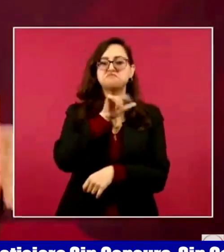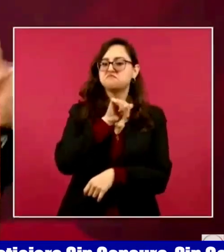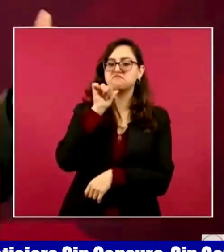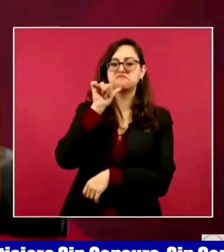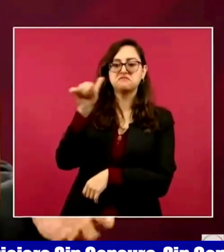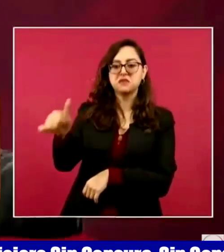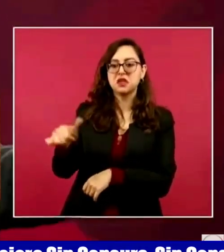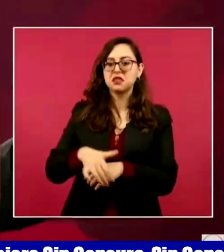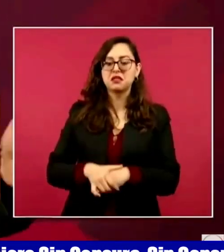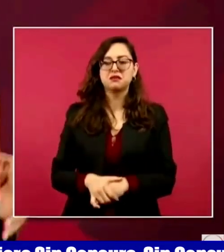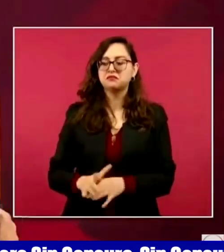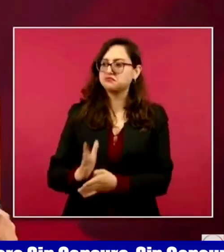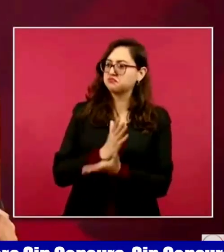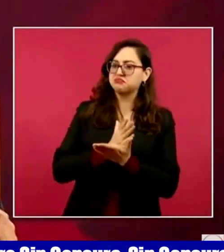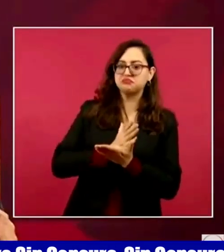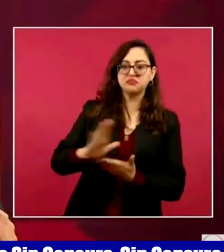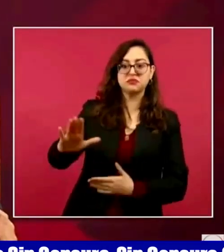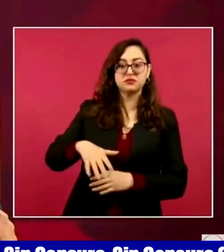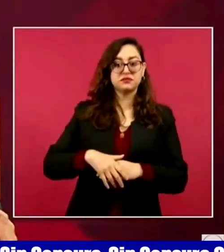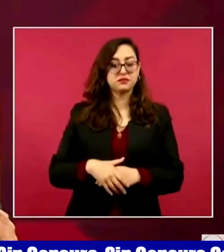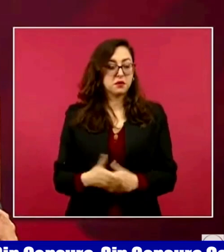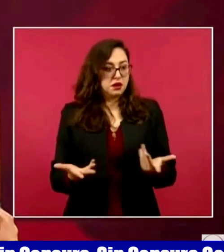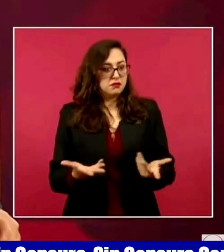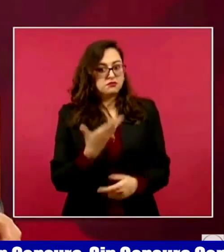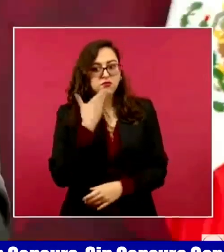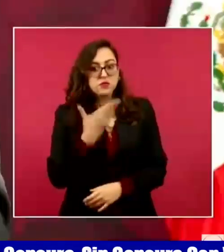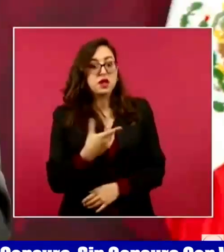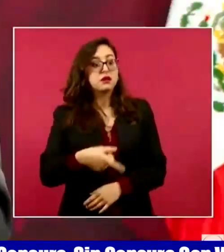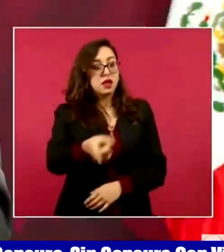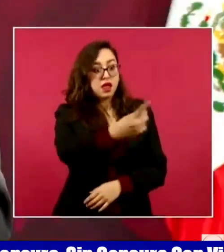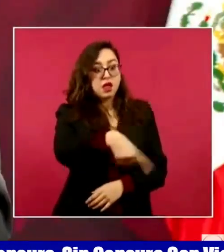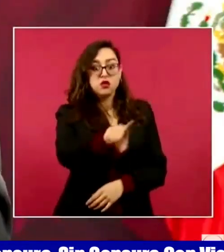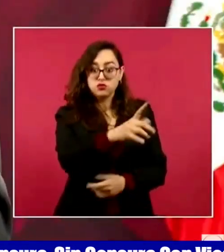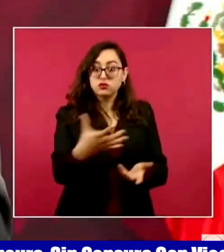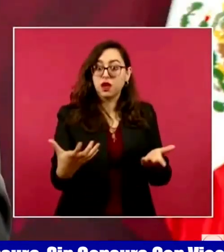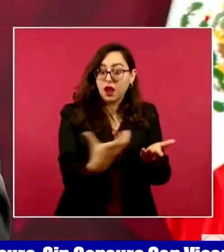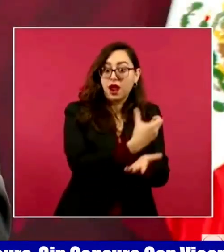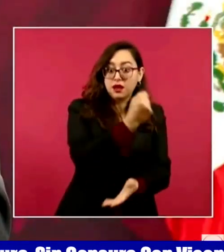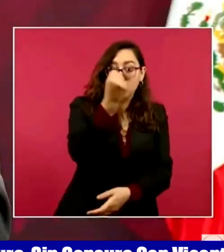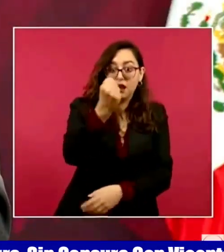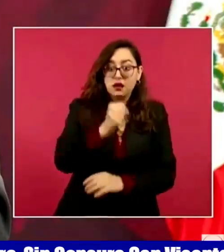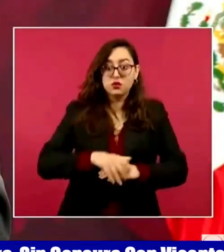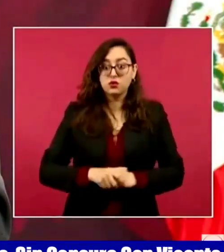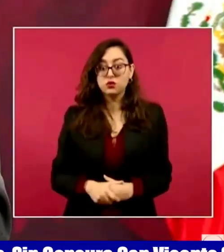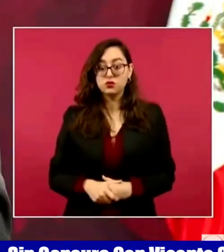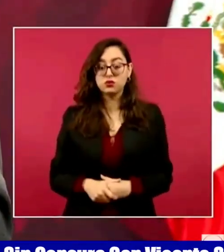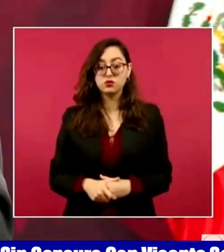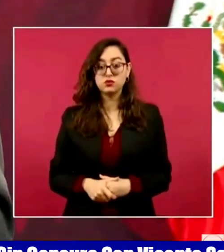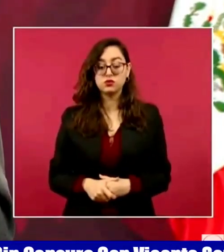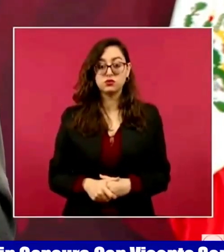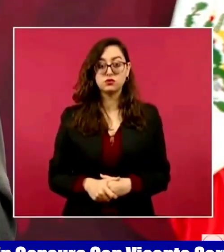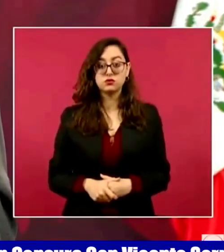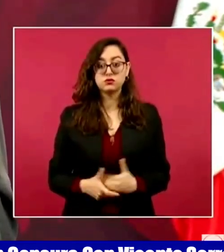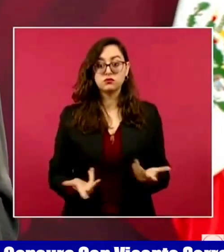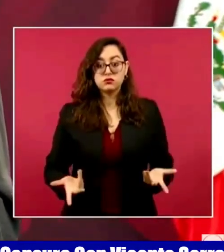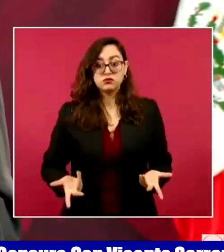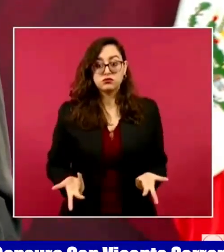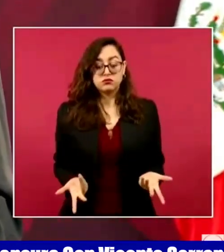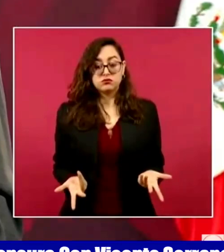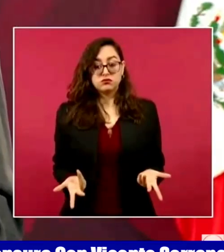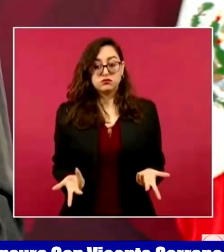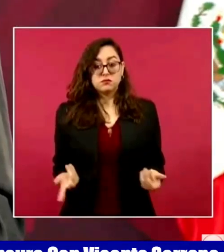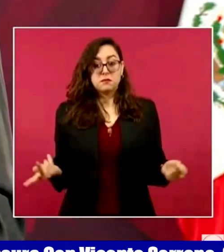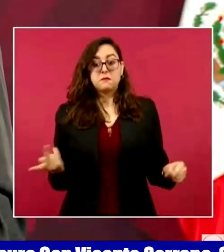y no quisieron que el pueblo eligiera a los consejeros del INE,